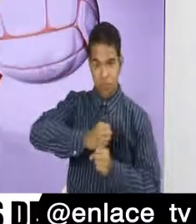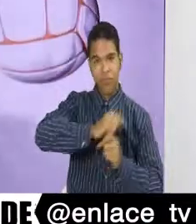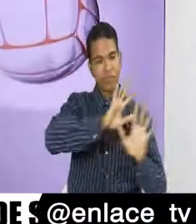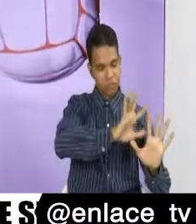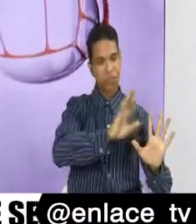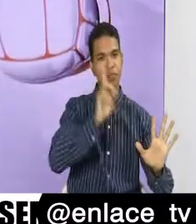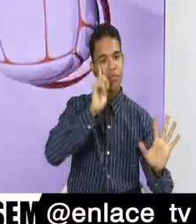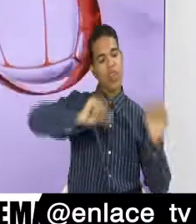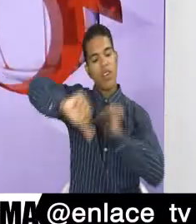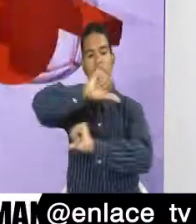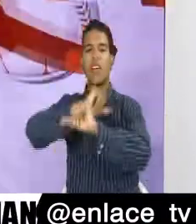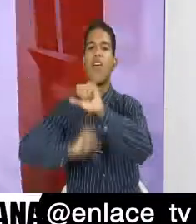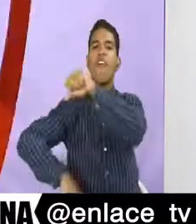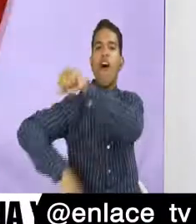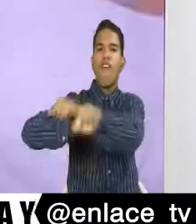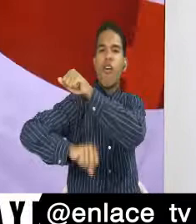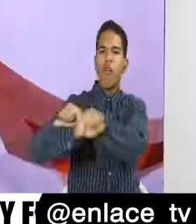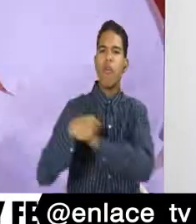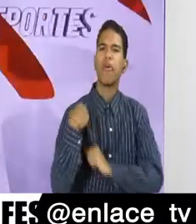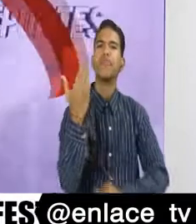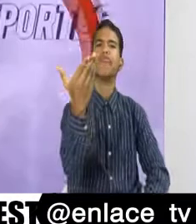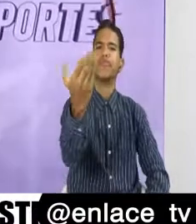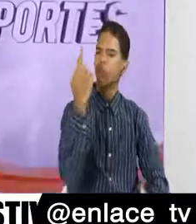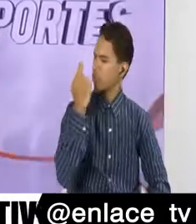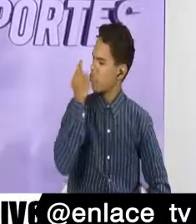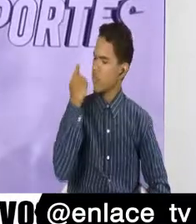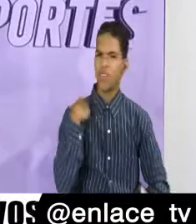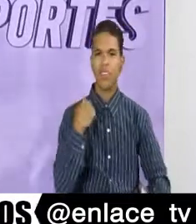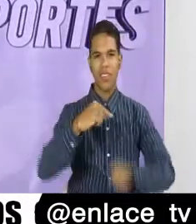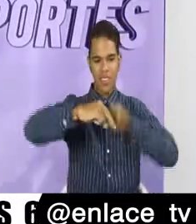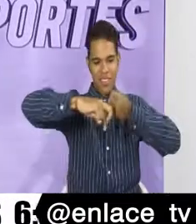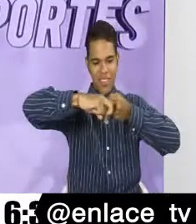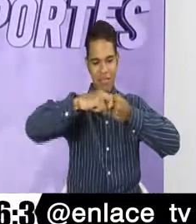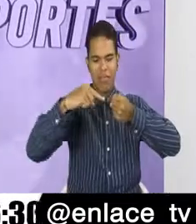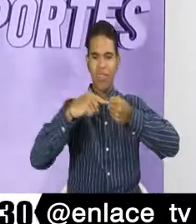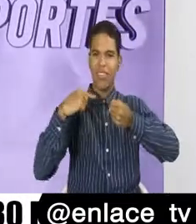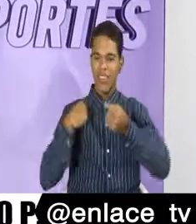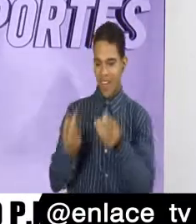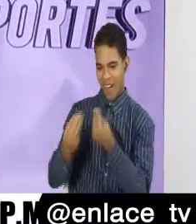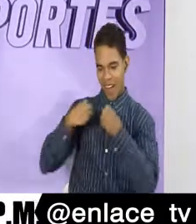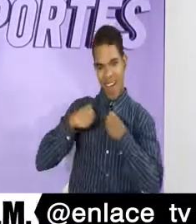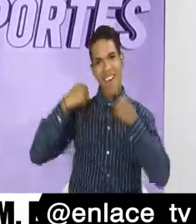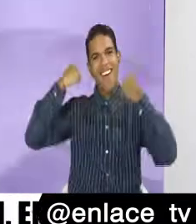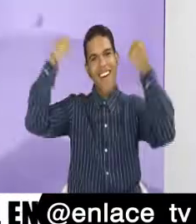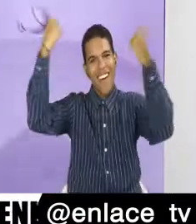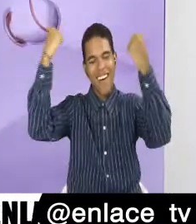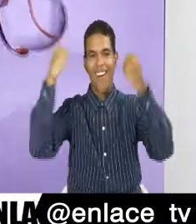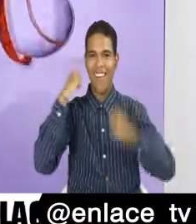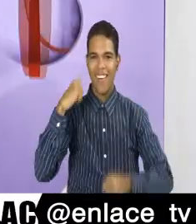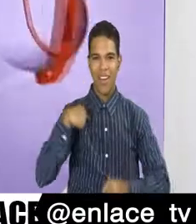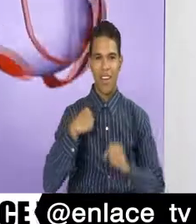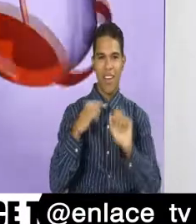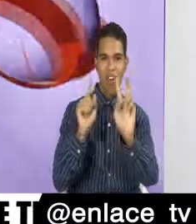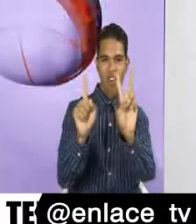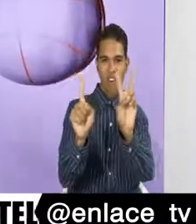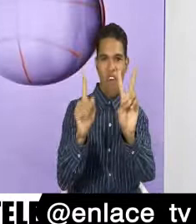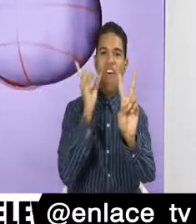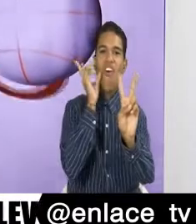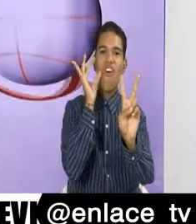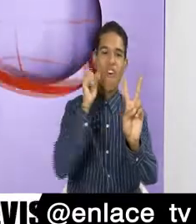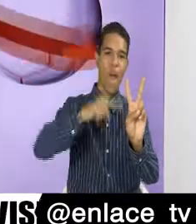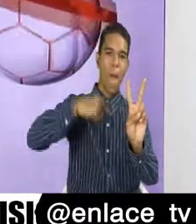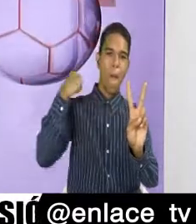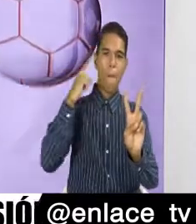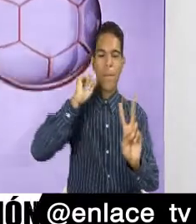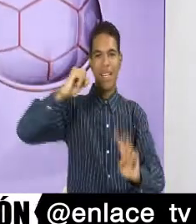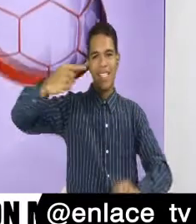muy buenas noticias que nos generó este fin de semana el equipo Alianza Petrolera, quien derrotó 2-1 a Río Negro Águilas por la fecha 2